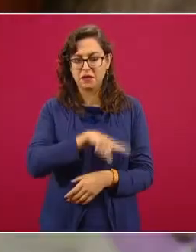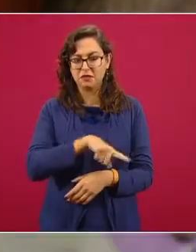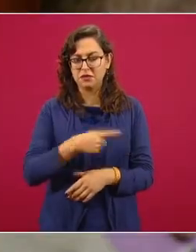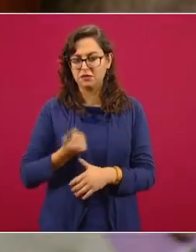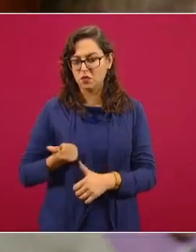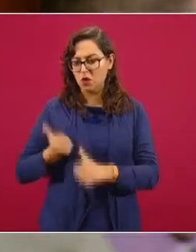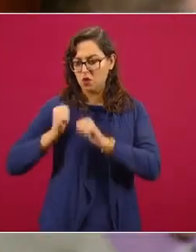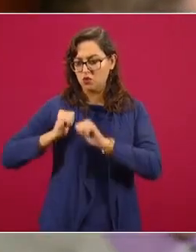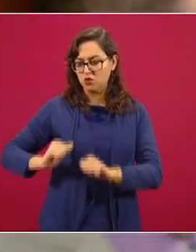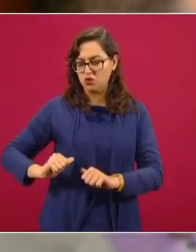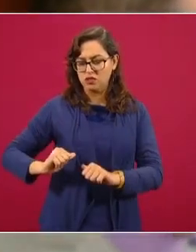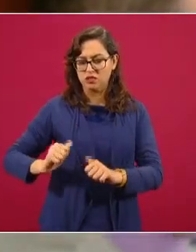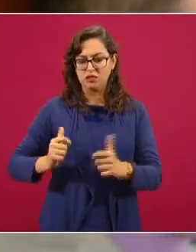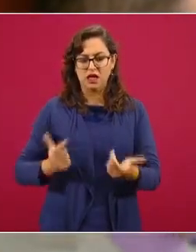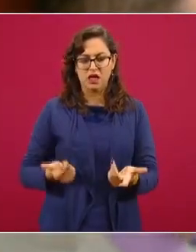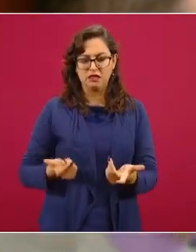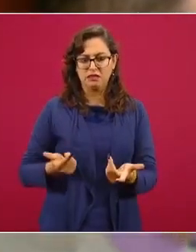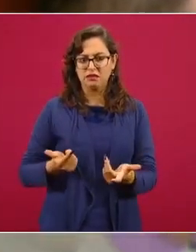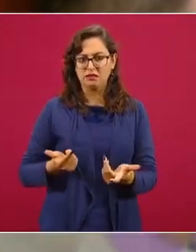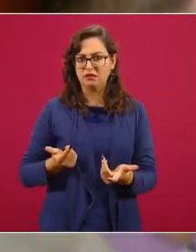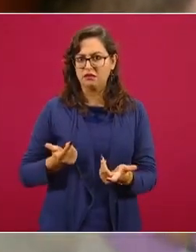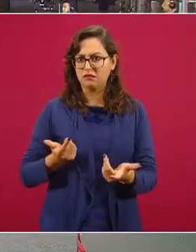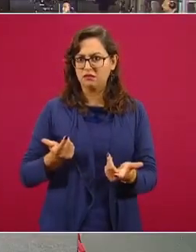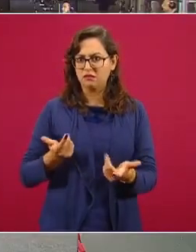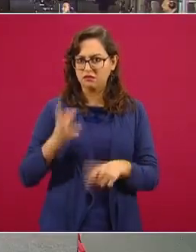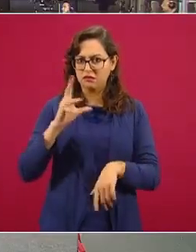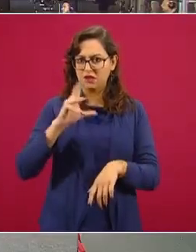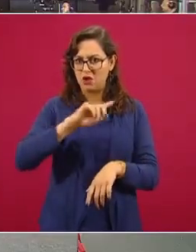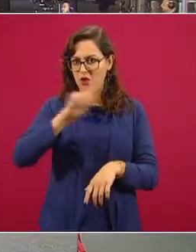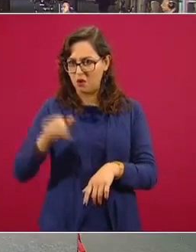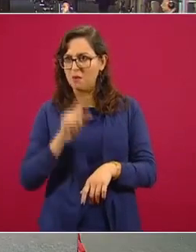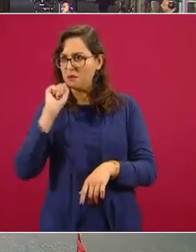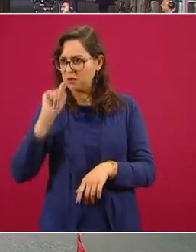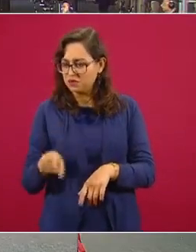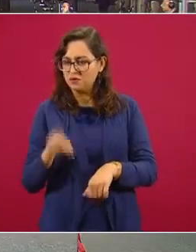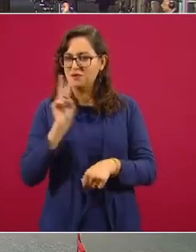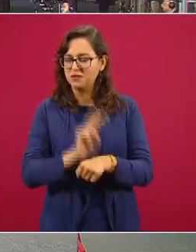fiscal y luego las cuestiona la propia autoridad fiscal. Sí, yo creo que